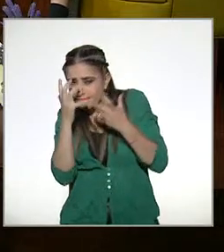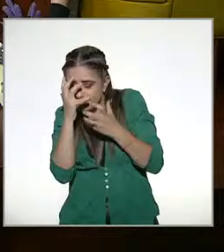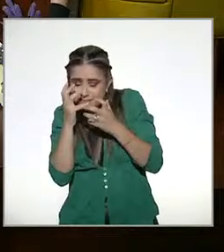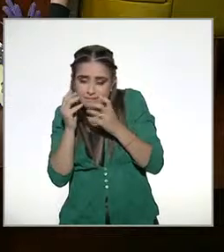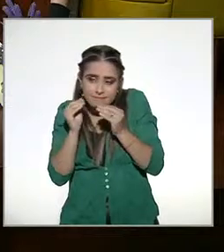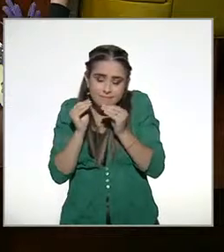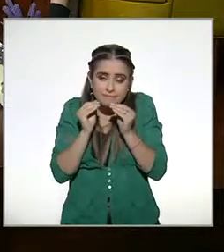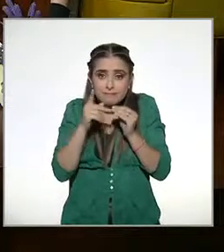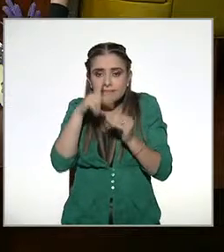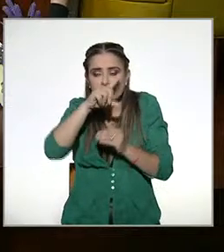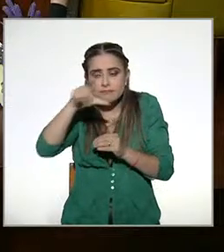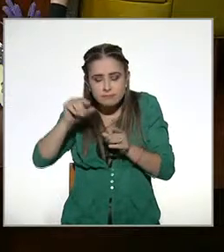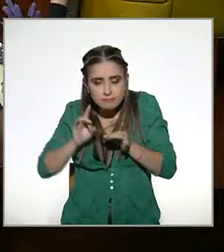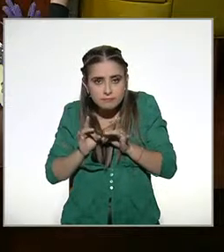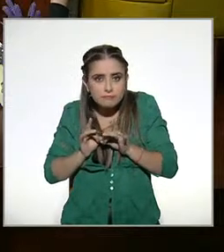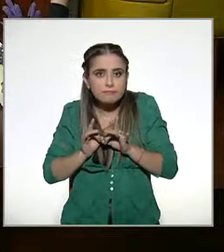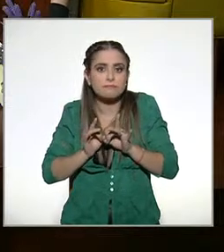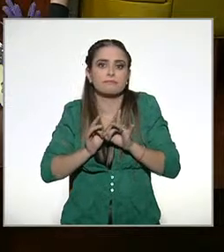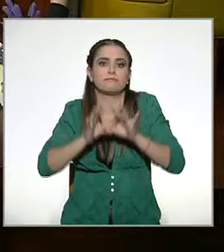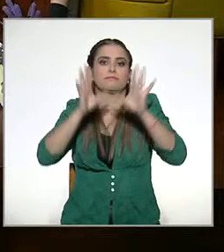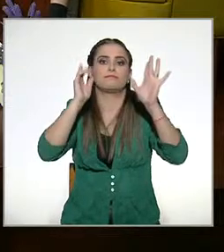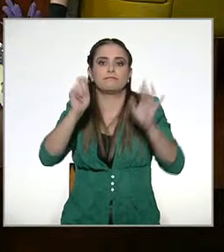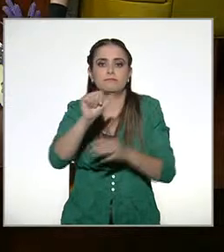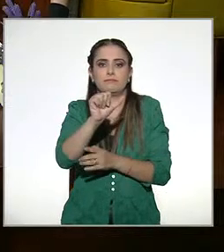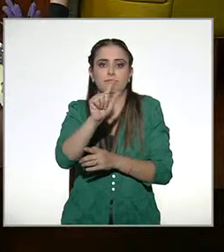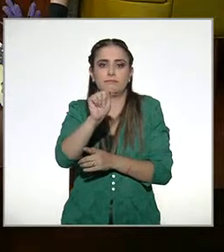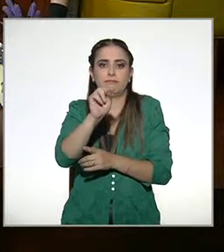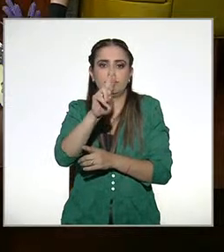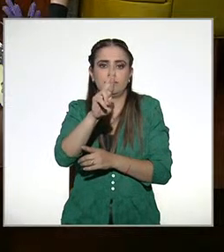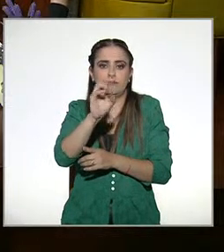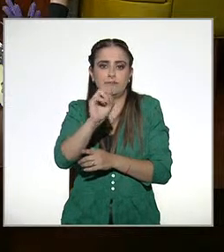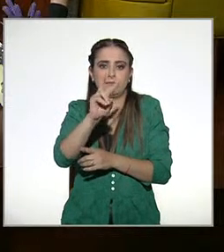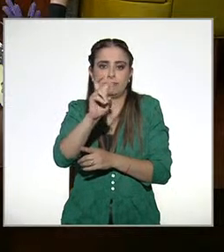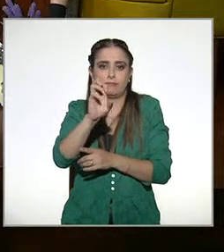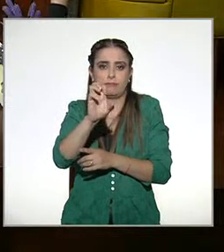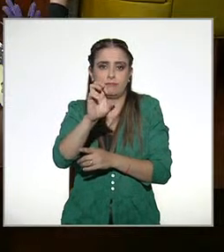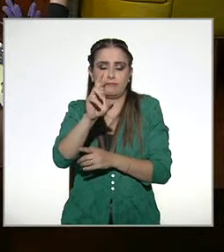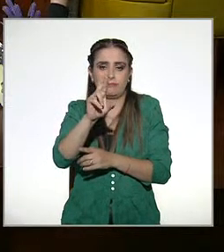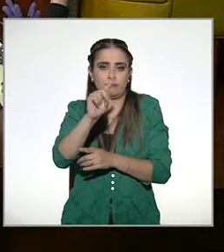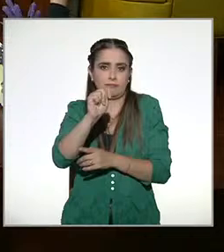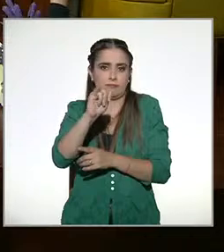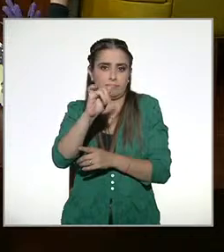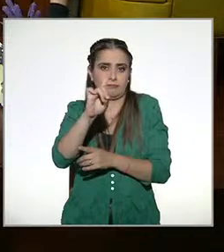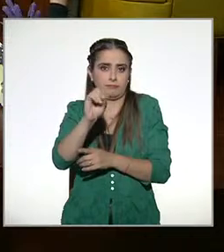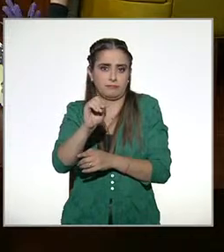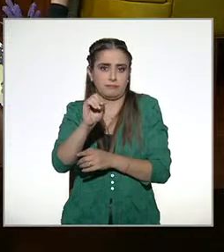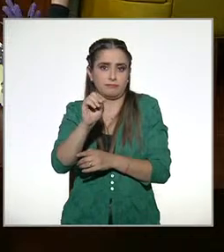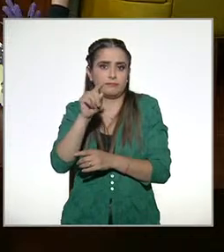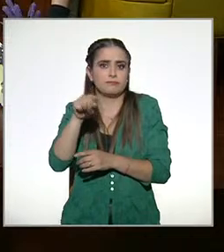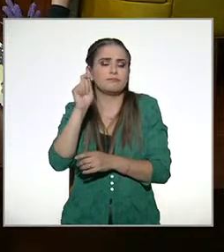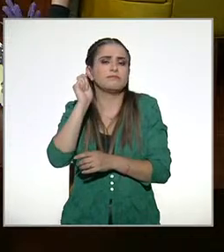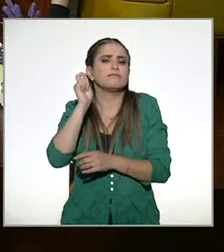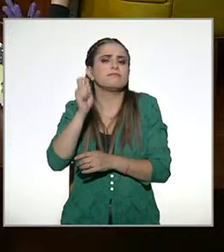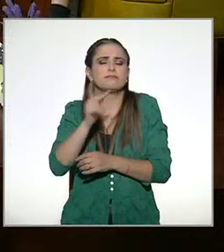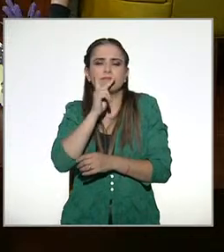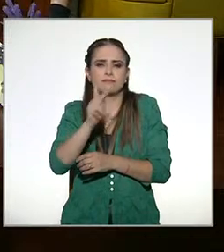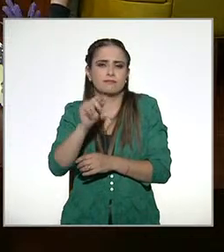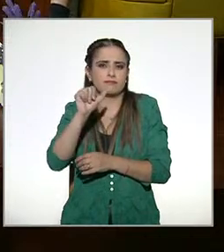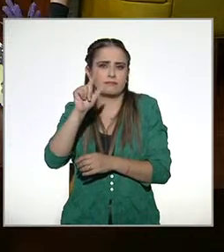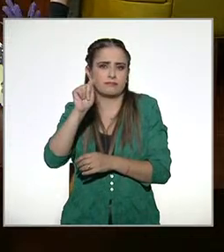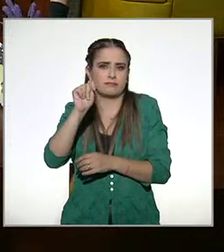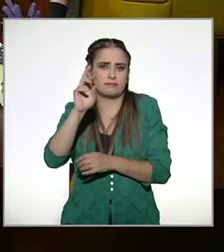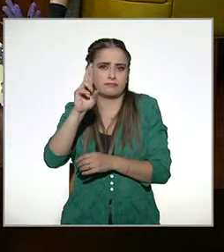pero que de repente surgió una nueva palabra que es atrovertido no sé si en inglés atrovert no sé si lo